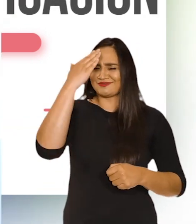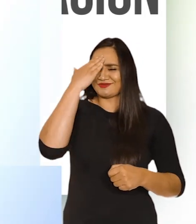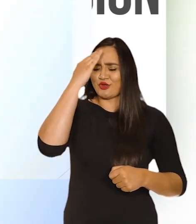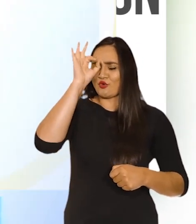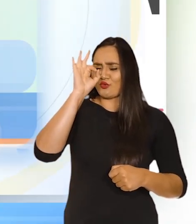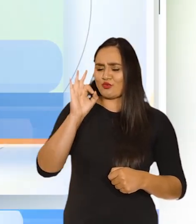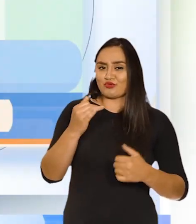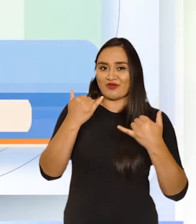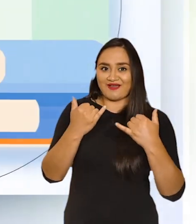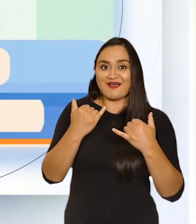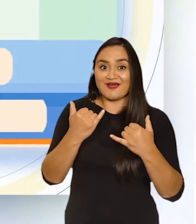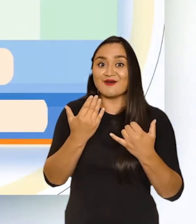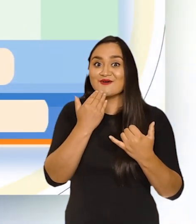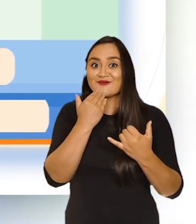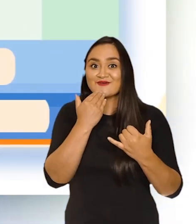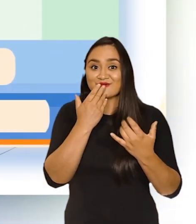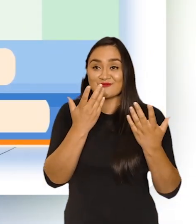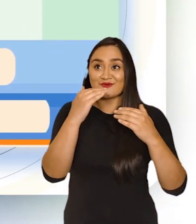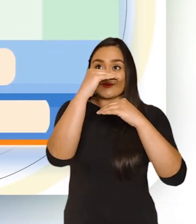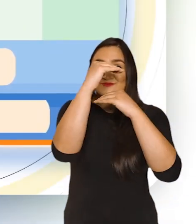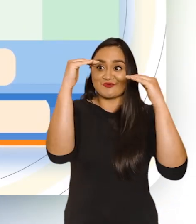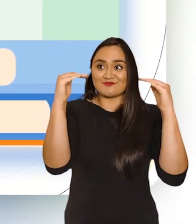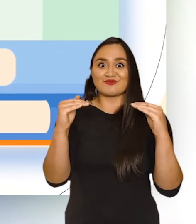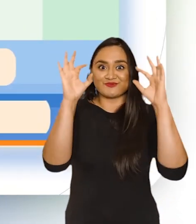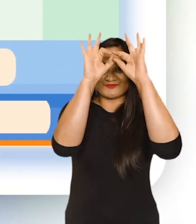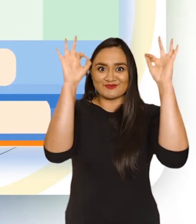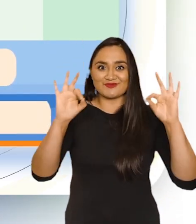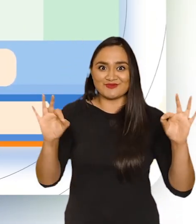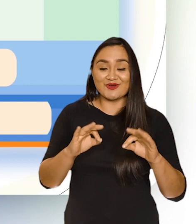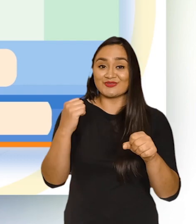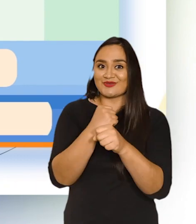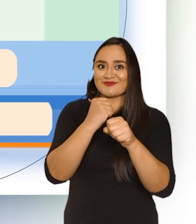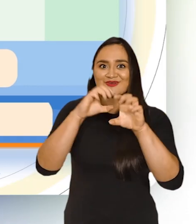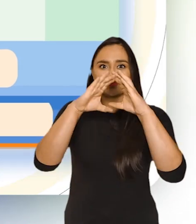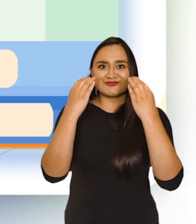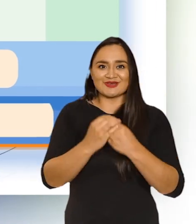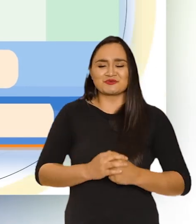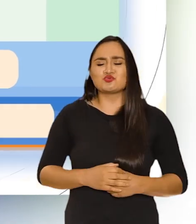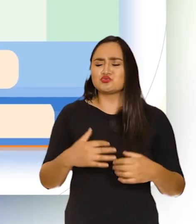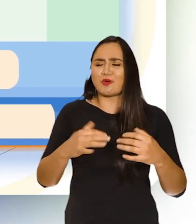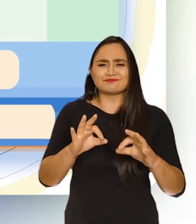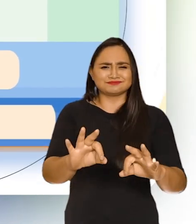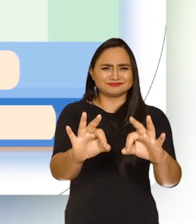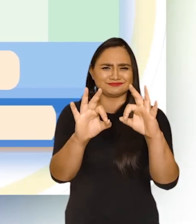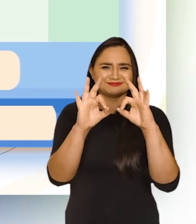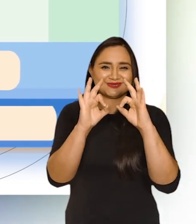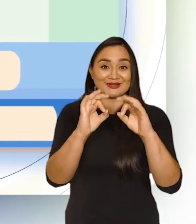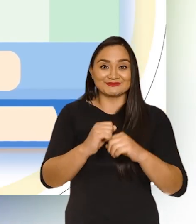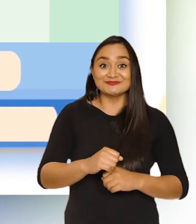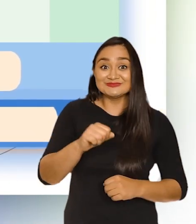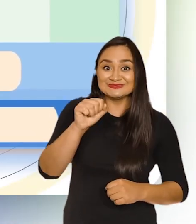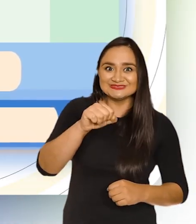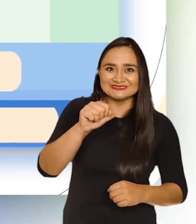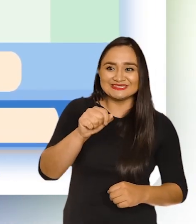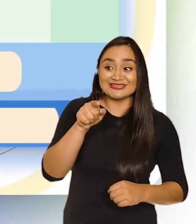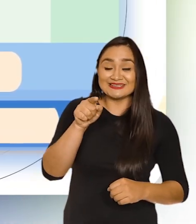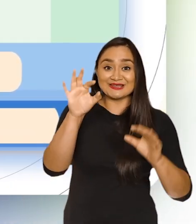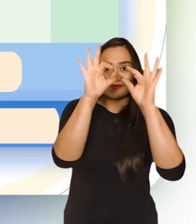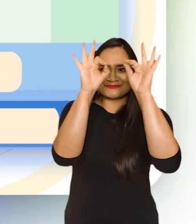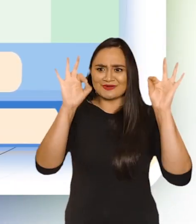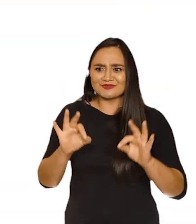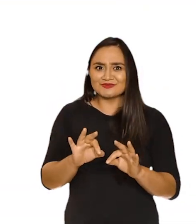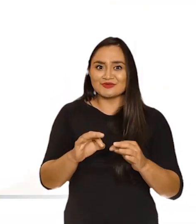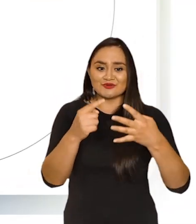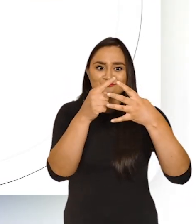árbol. Justamente aquí tengo una matriz de planificación para el trabajo de clase. ¡Excelente! Sí,